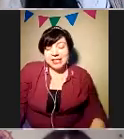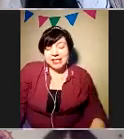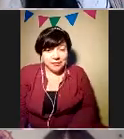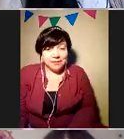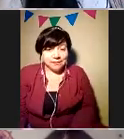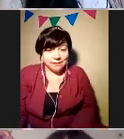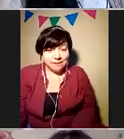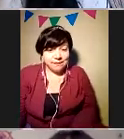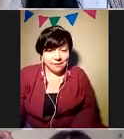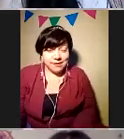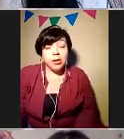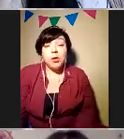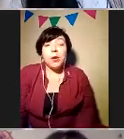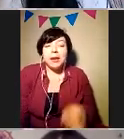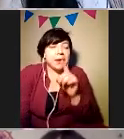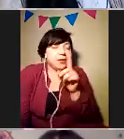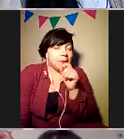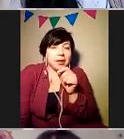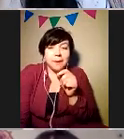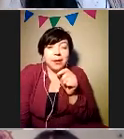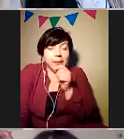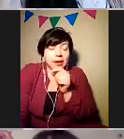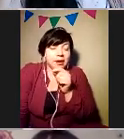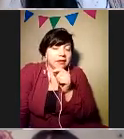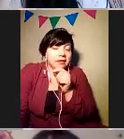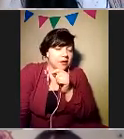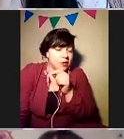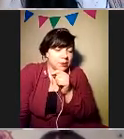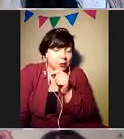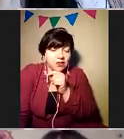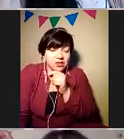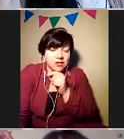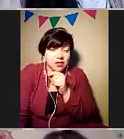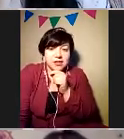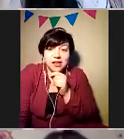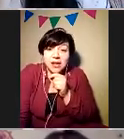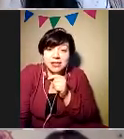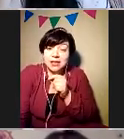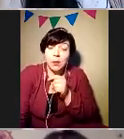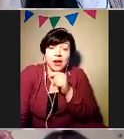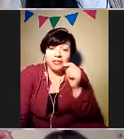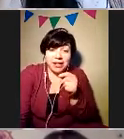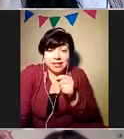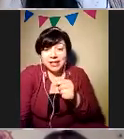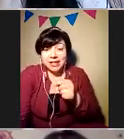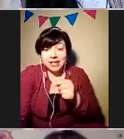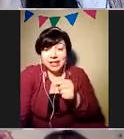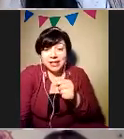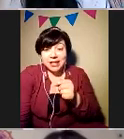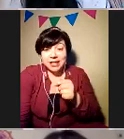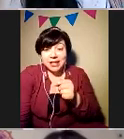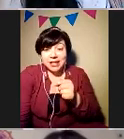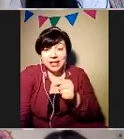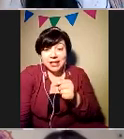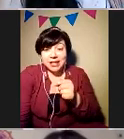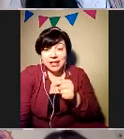que se generaba la necesidad. Sí, sí. Y igual recuerdo que, por ejemplo, en la época en la que vivía en Concepción, cuando se abrió Starbucks, que es un café, ni